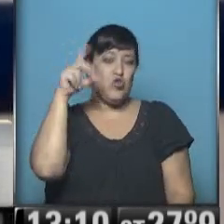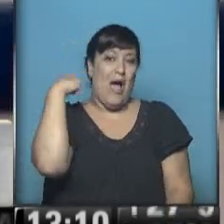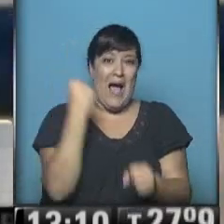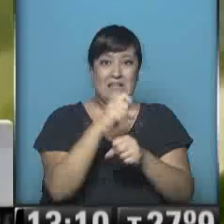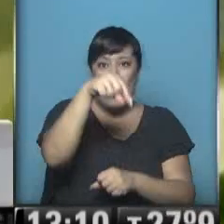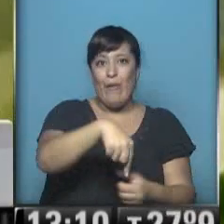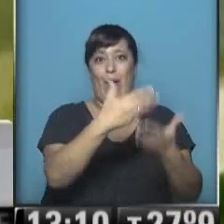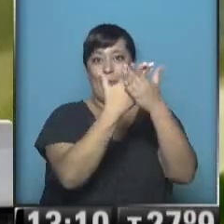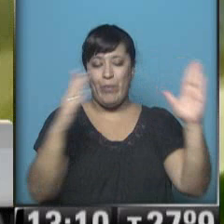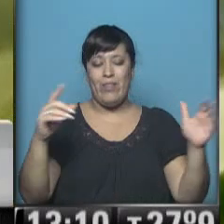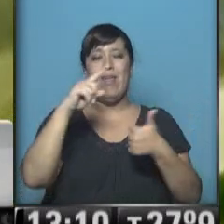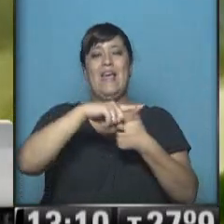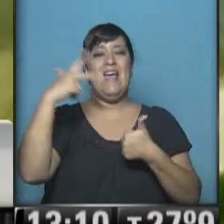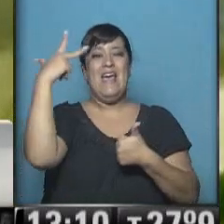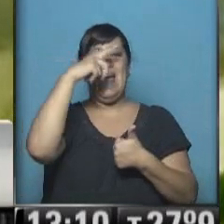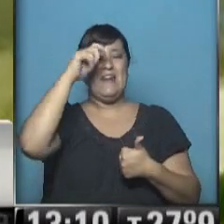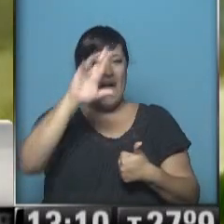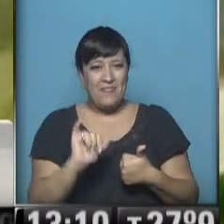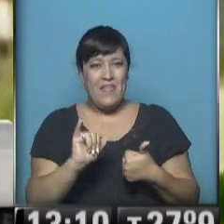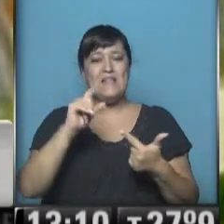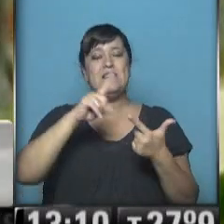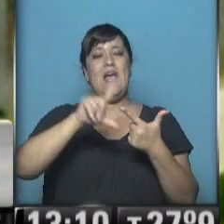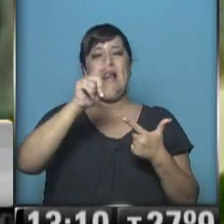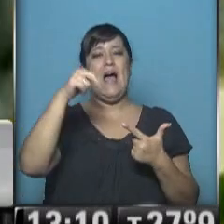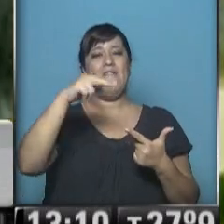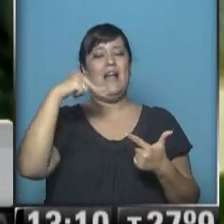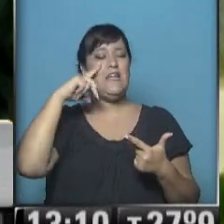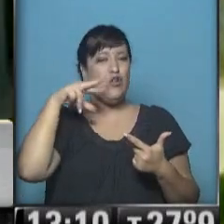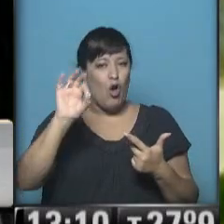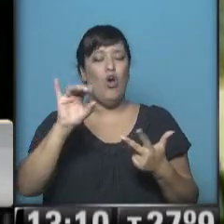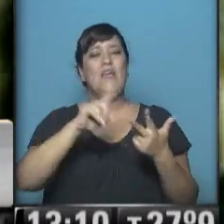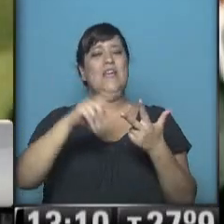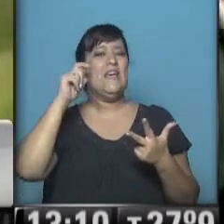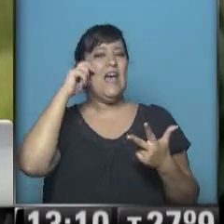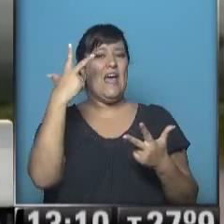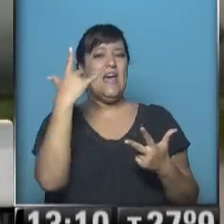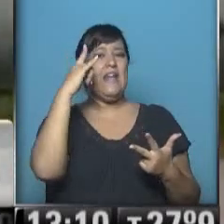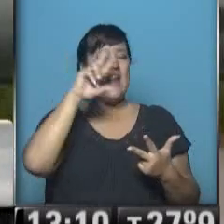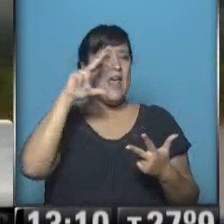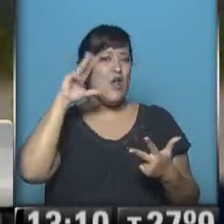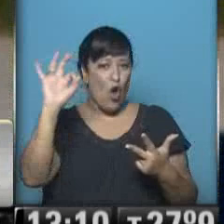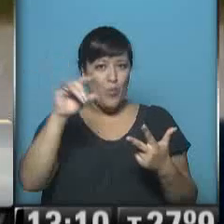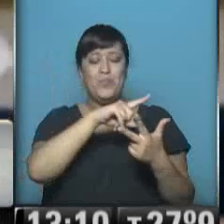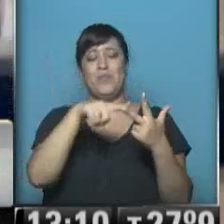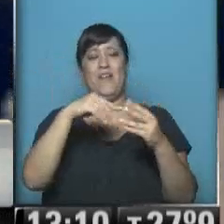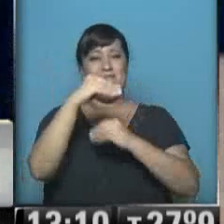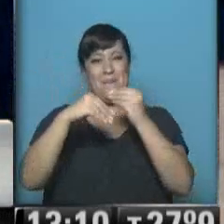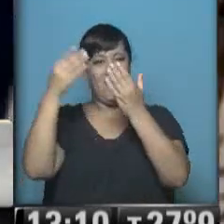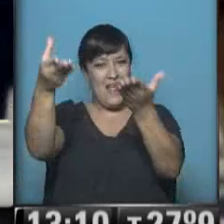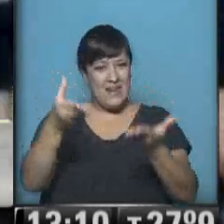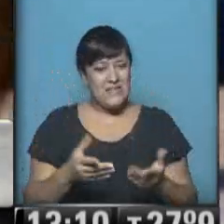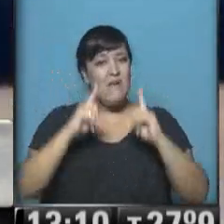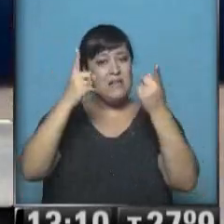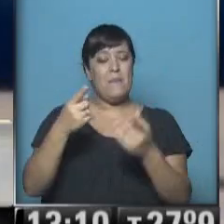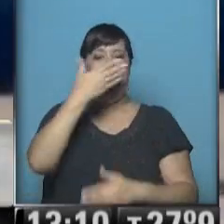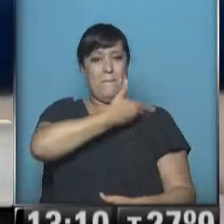Gerardo Hernández, Antonio Guerrero y Ramón Labañino fueron recibidos en el aeropuerto de La Habana por sus familiares y también por el presidente